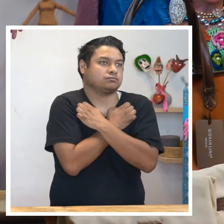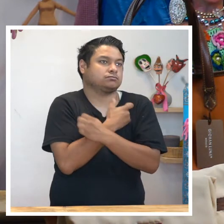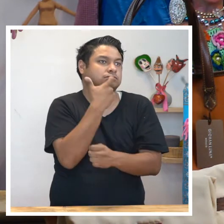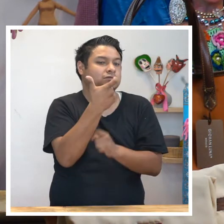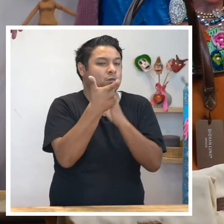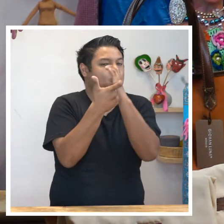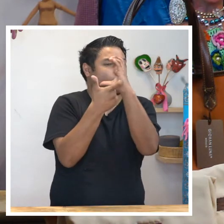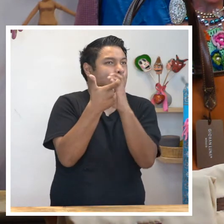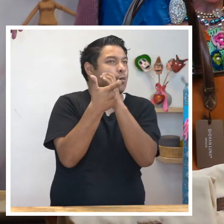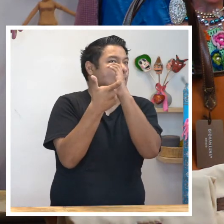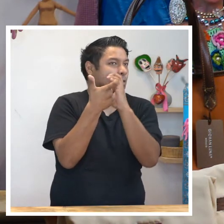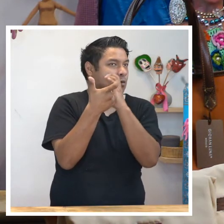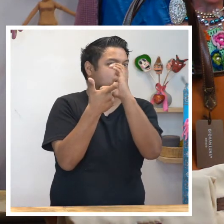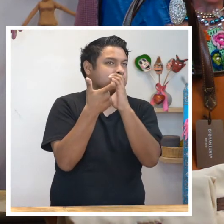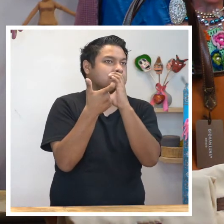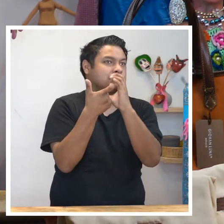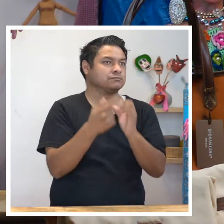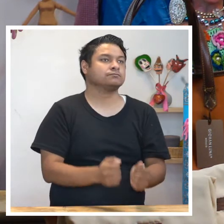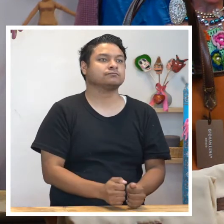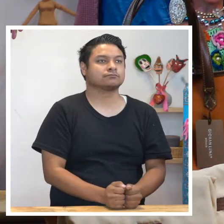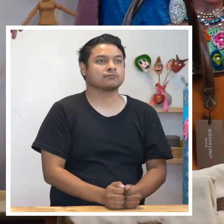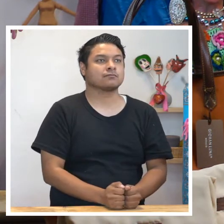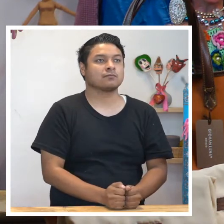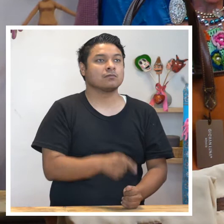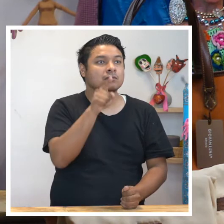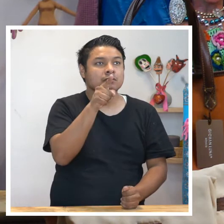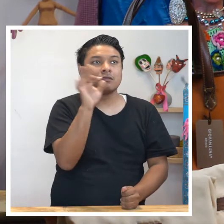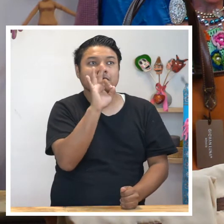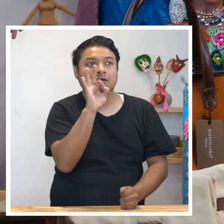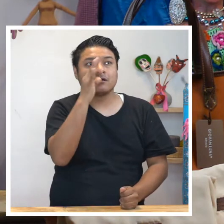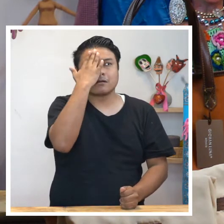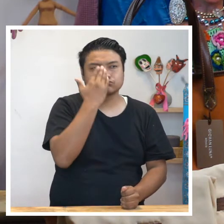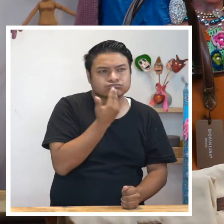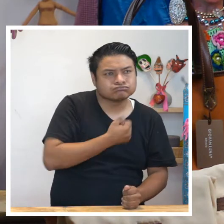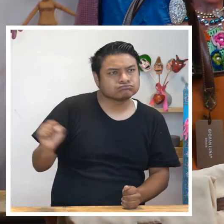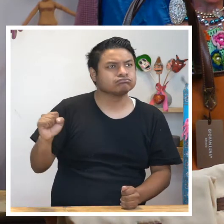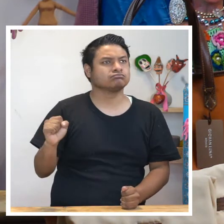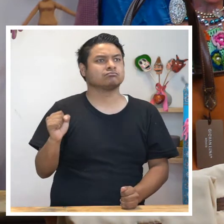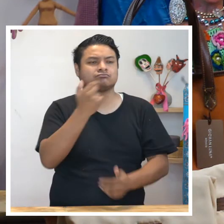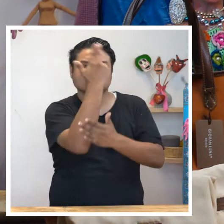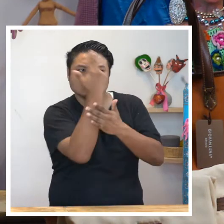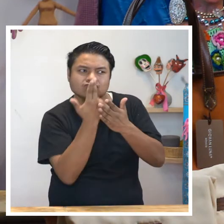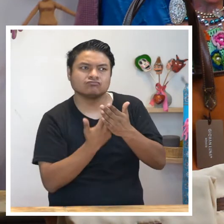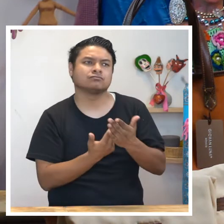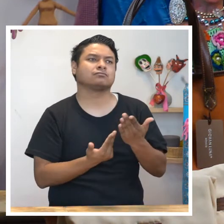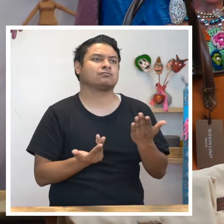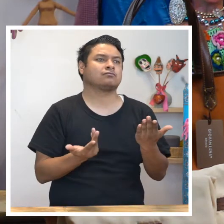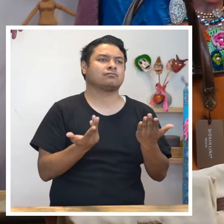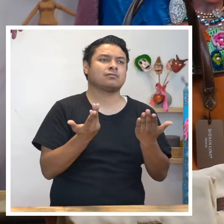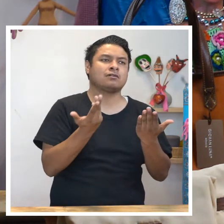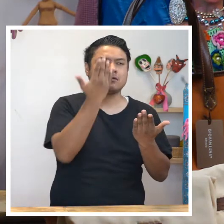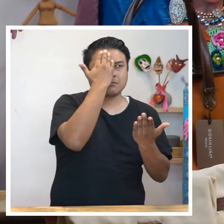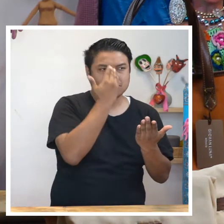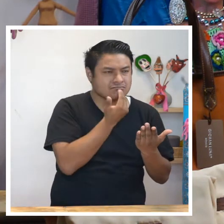espuntador, el mejor colorimetrista, el mejor estilista. Si no tienes una educación financiera, yo